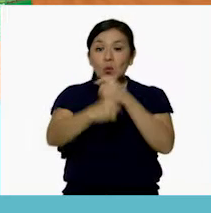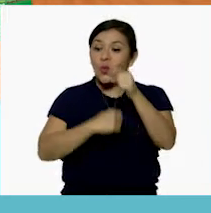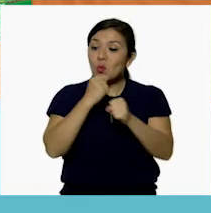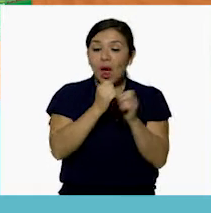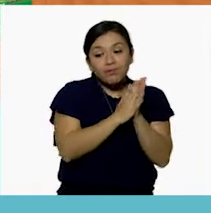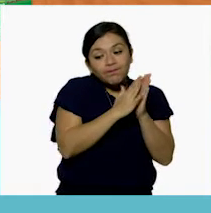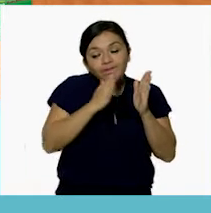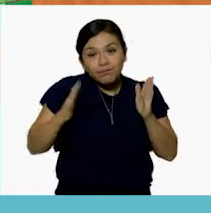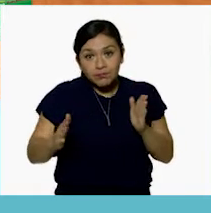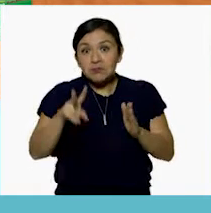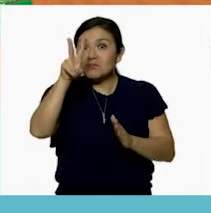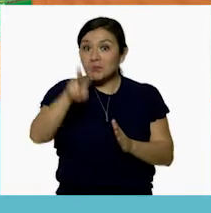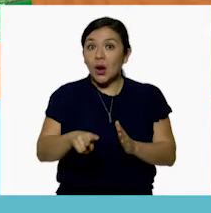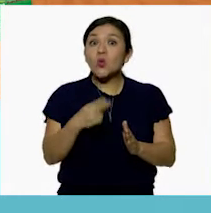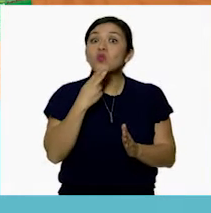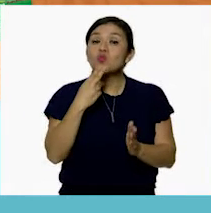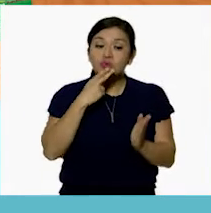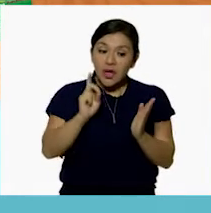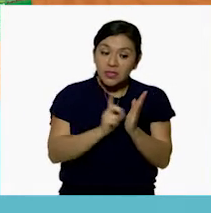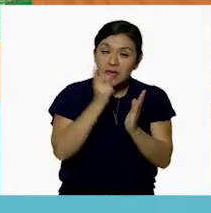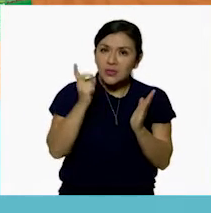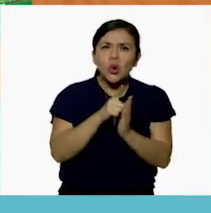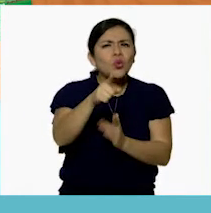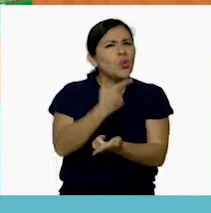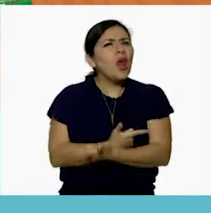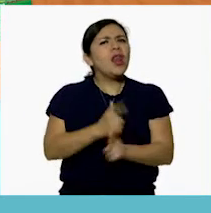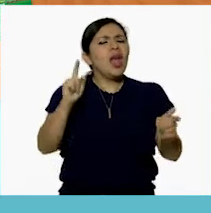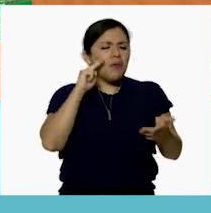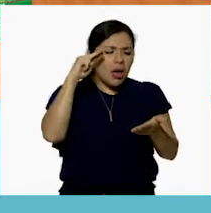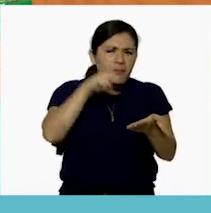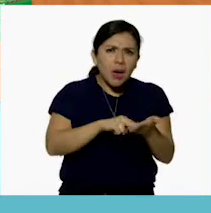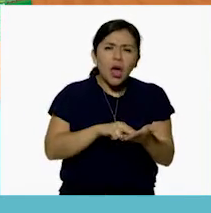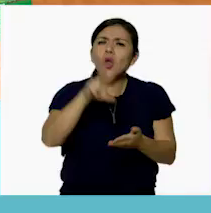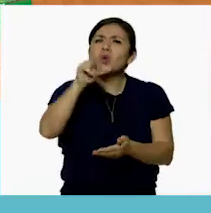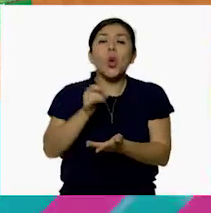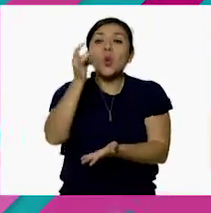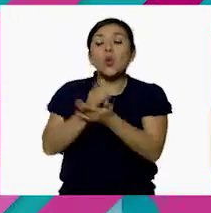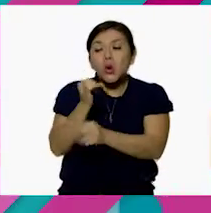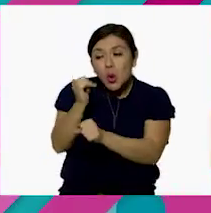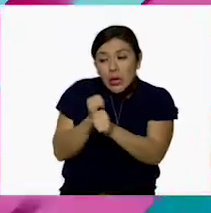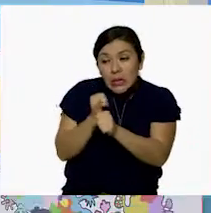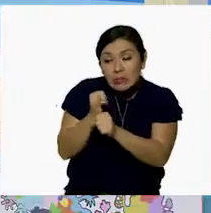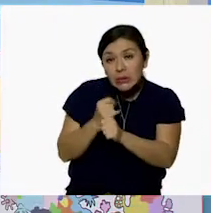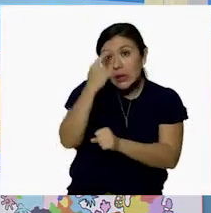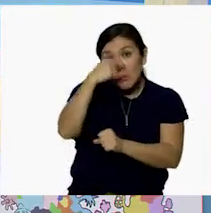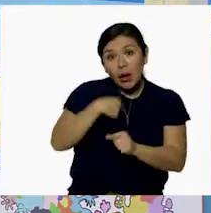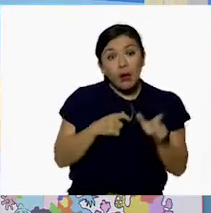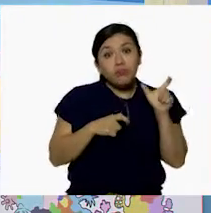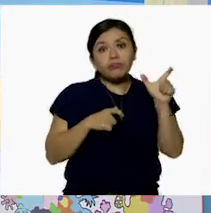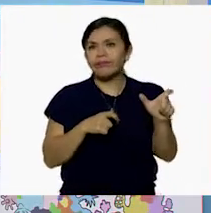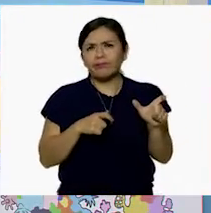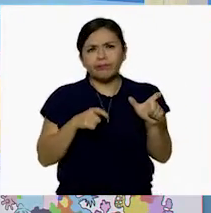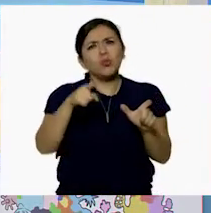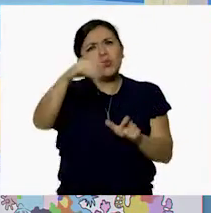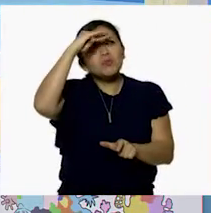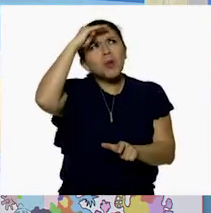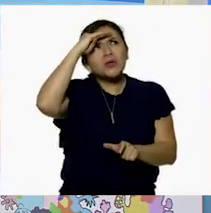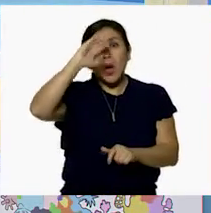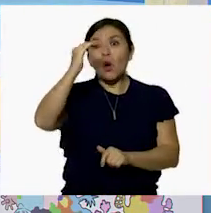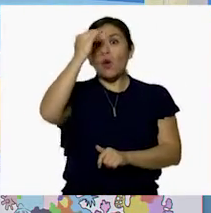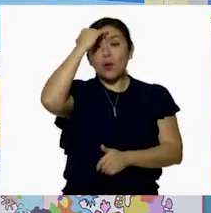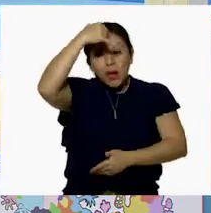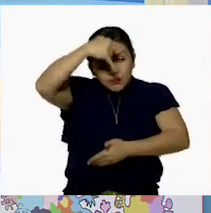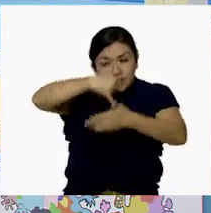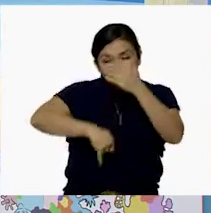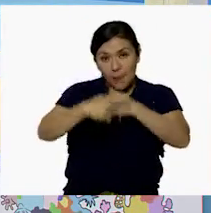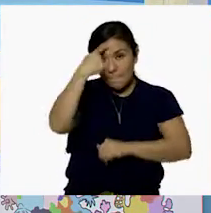escolar. De verdad que úsenlo con libertad y no solo investiguen las palabras que buscamos aquí. Piensen que el conocimiento